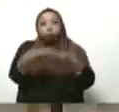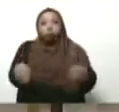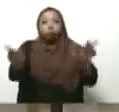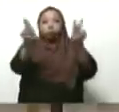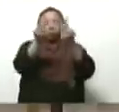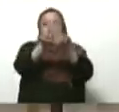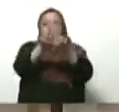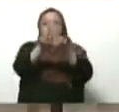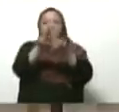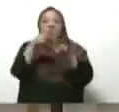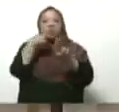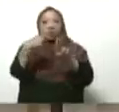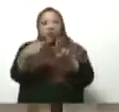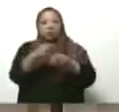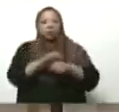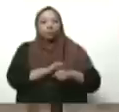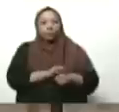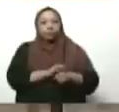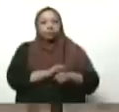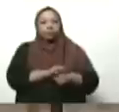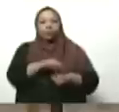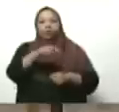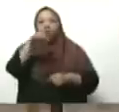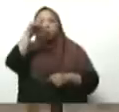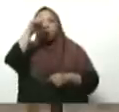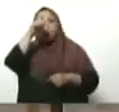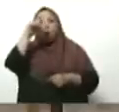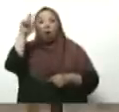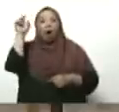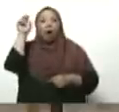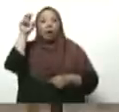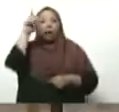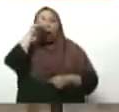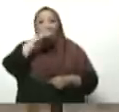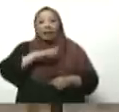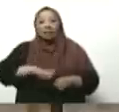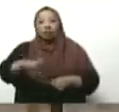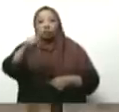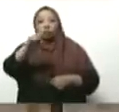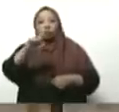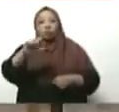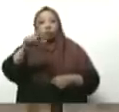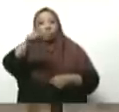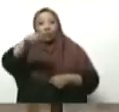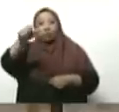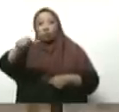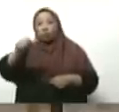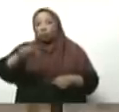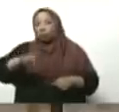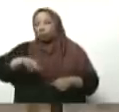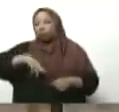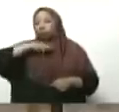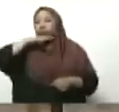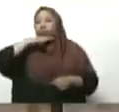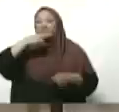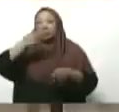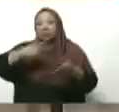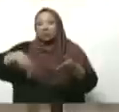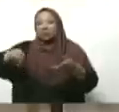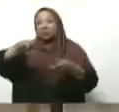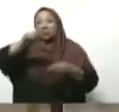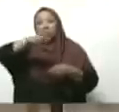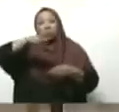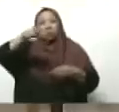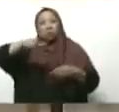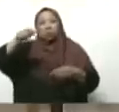causadas por la droga cada año se han duplicado las muertes productos las drogas cada año se han